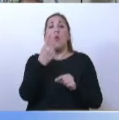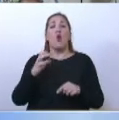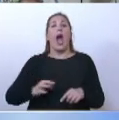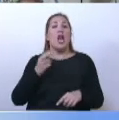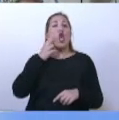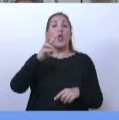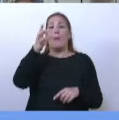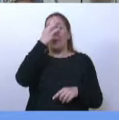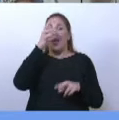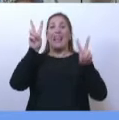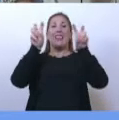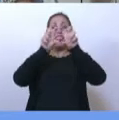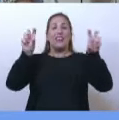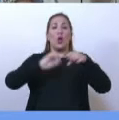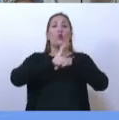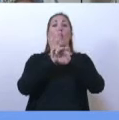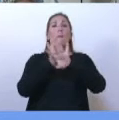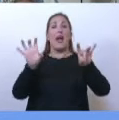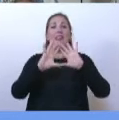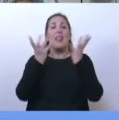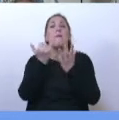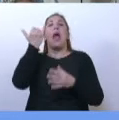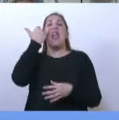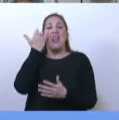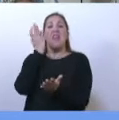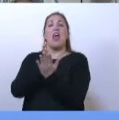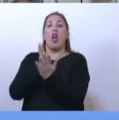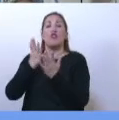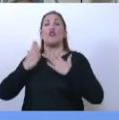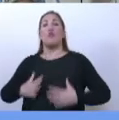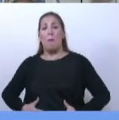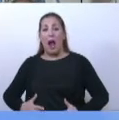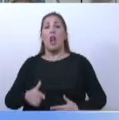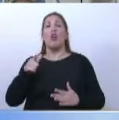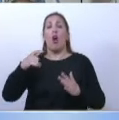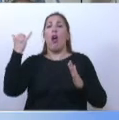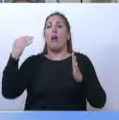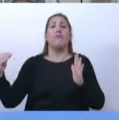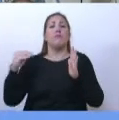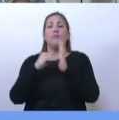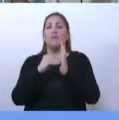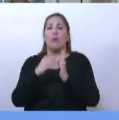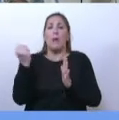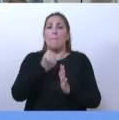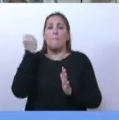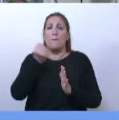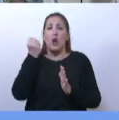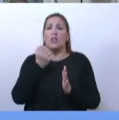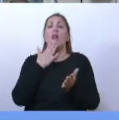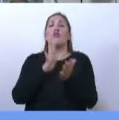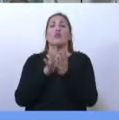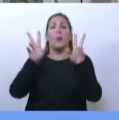titulada pandemia y derecho pone en valor en relación a un capítulo referido